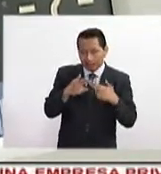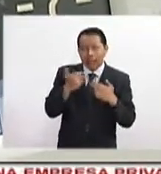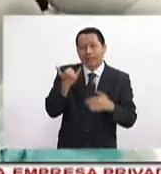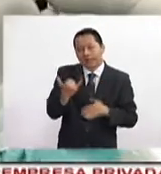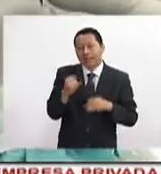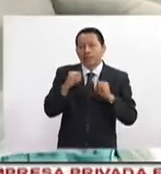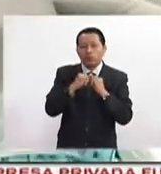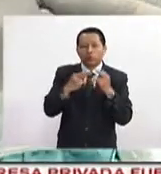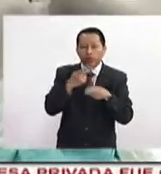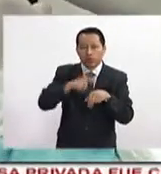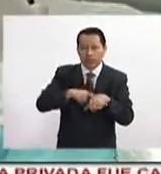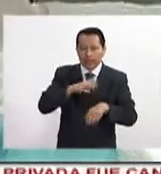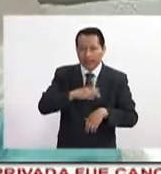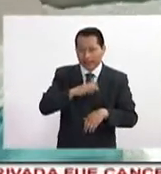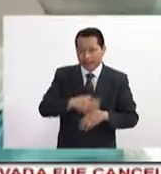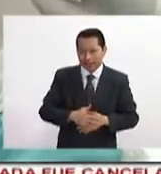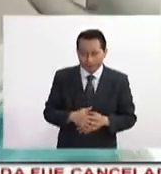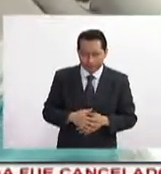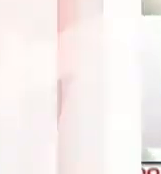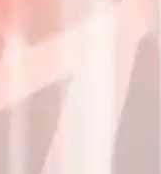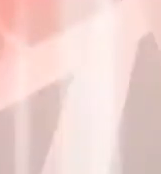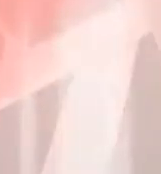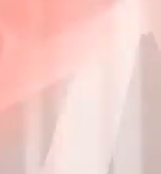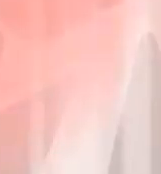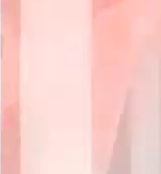Nacional de Cancerología.